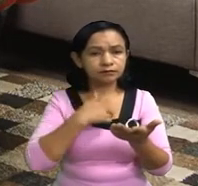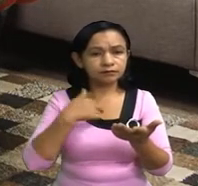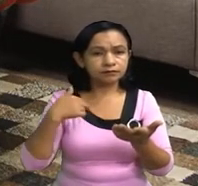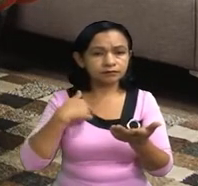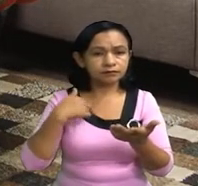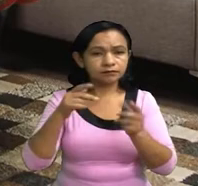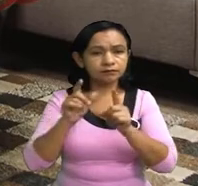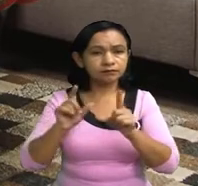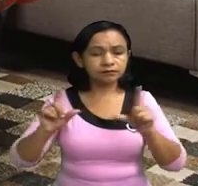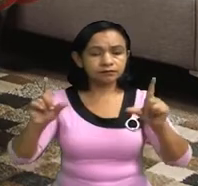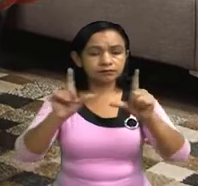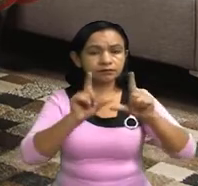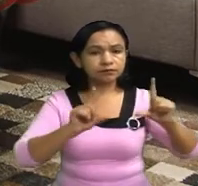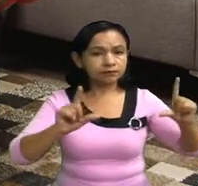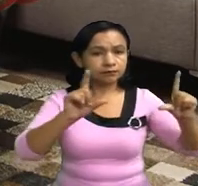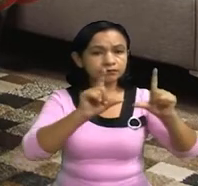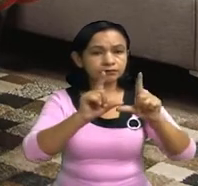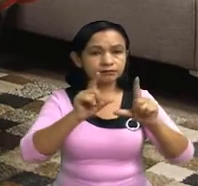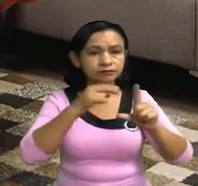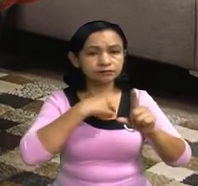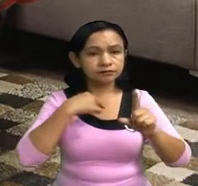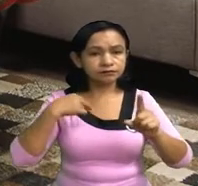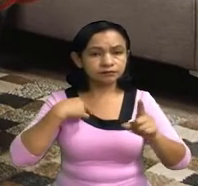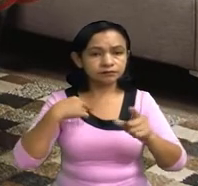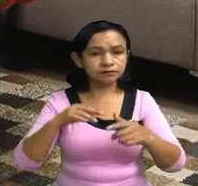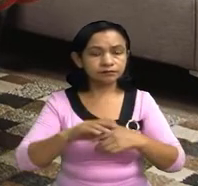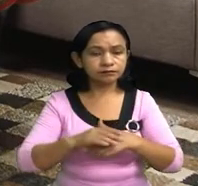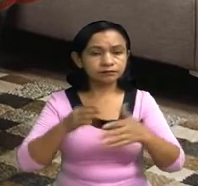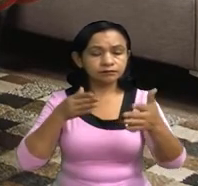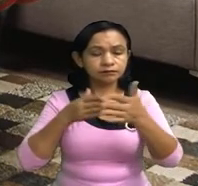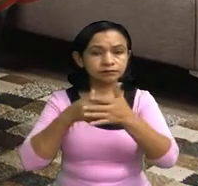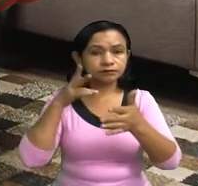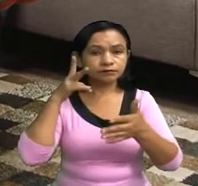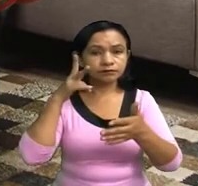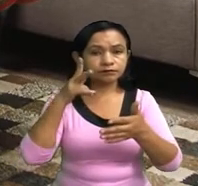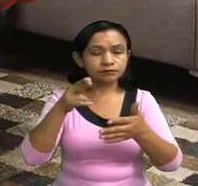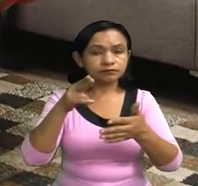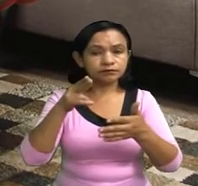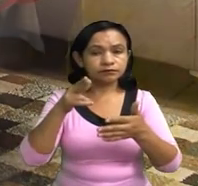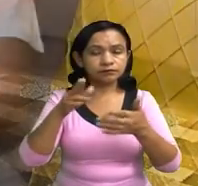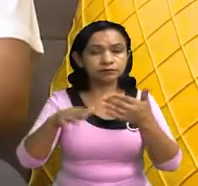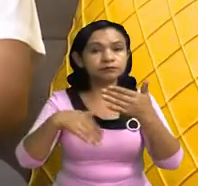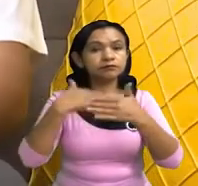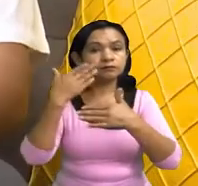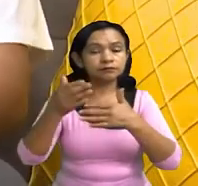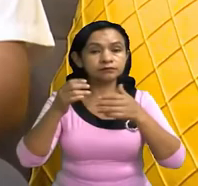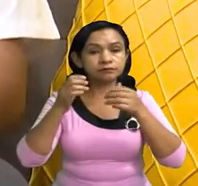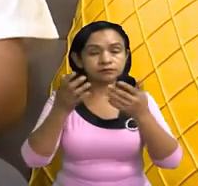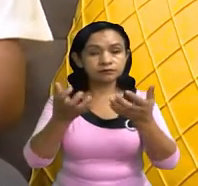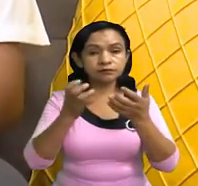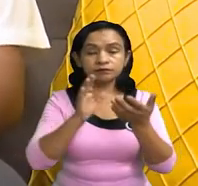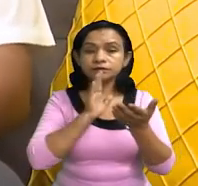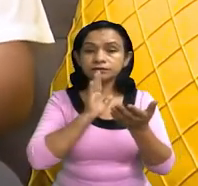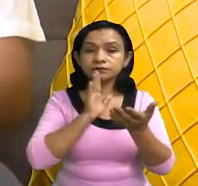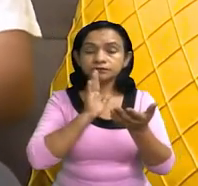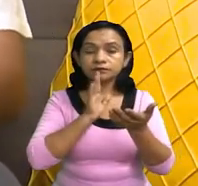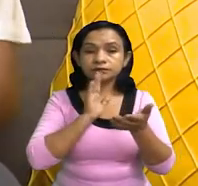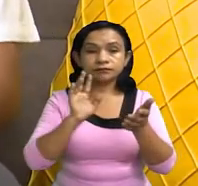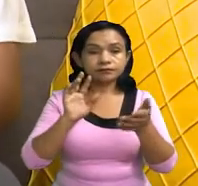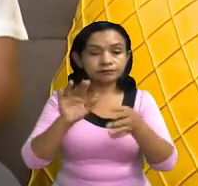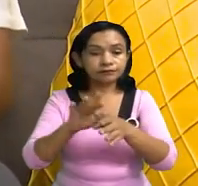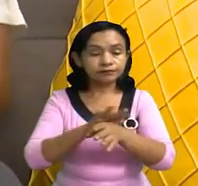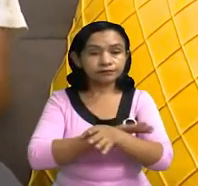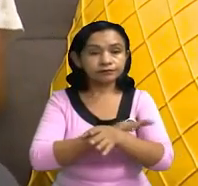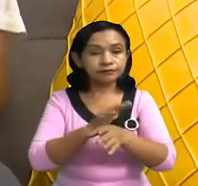sus espacios para su fe fueron cercenados. Tenemos que hacer nuestra primera pausa, don Tomás, pero al volver quisiera que habláramos de ese sentir de